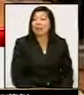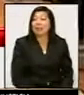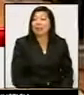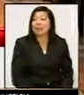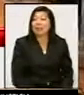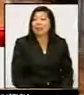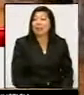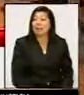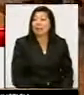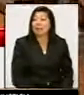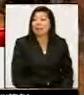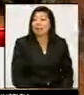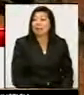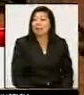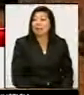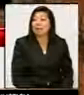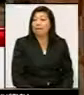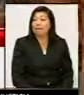sí